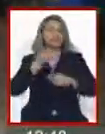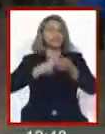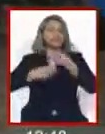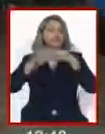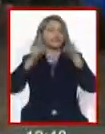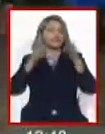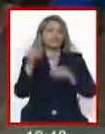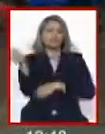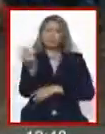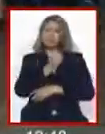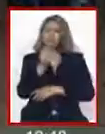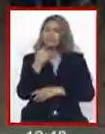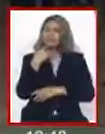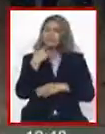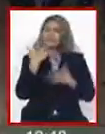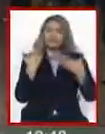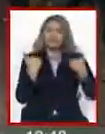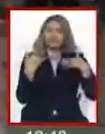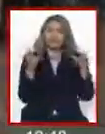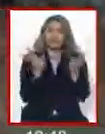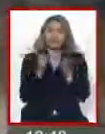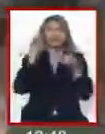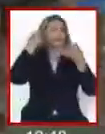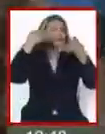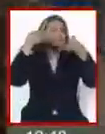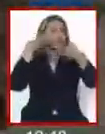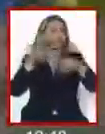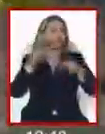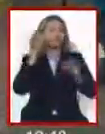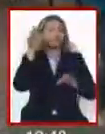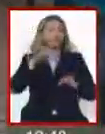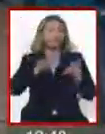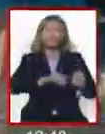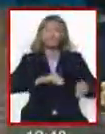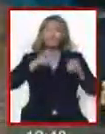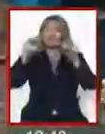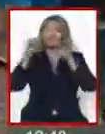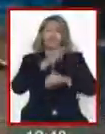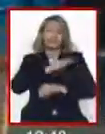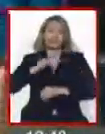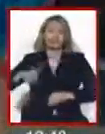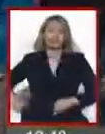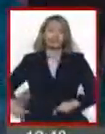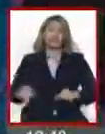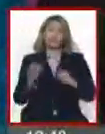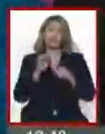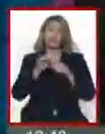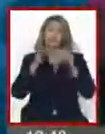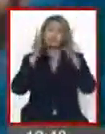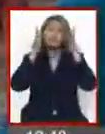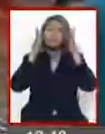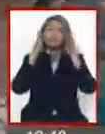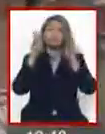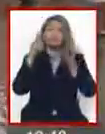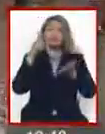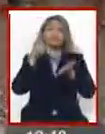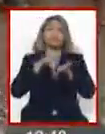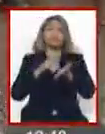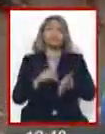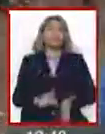comerciantes ambulantes indicaron que sostendrán una red para definir si se traslada en un mercado municipal o continuarán con la vigilia en el mercado modelo del plan